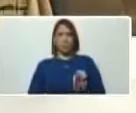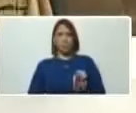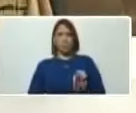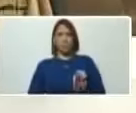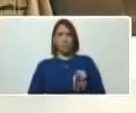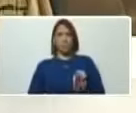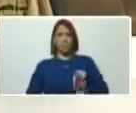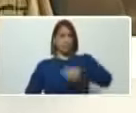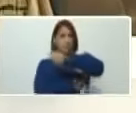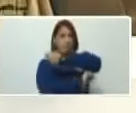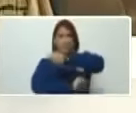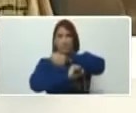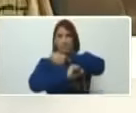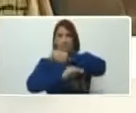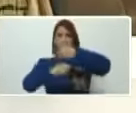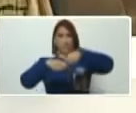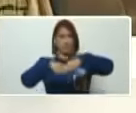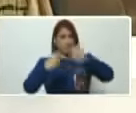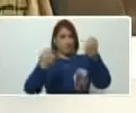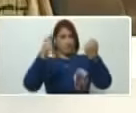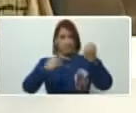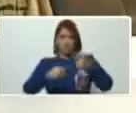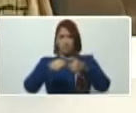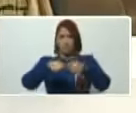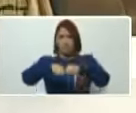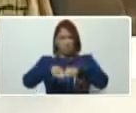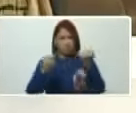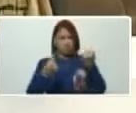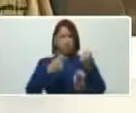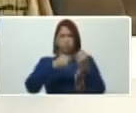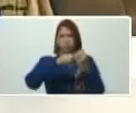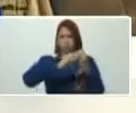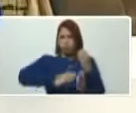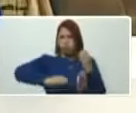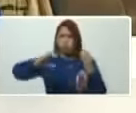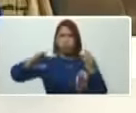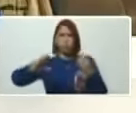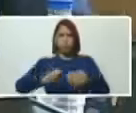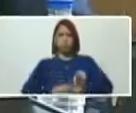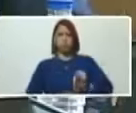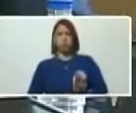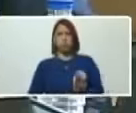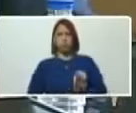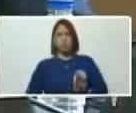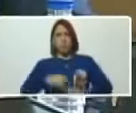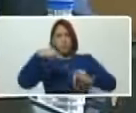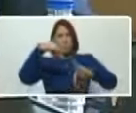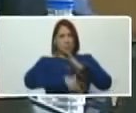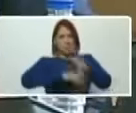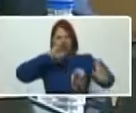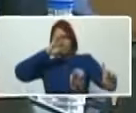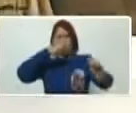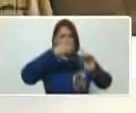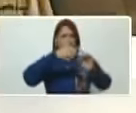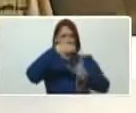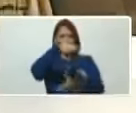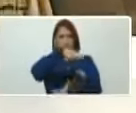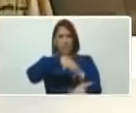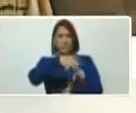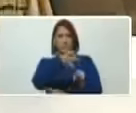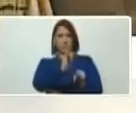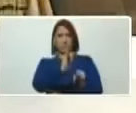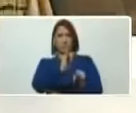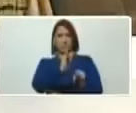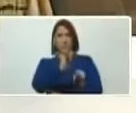trasvases, de tuberías. Bueno, entrándole a fondo a los problemas de fondo,